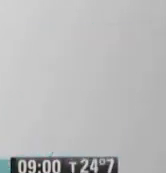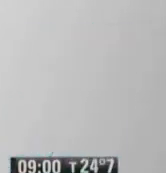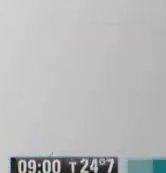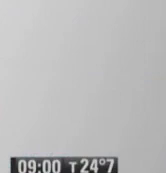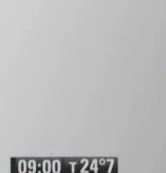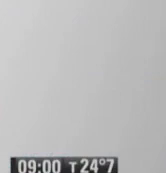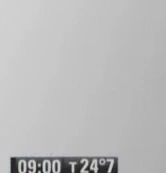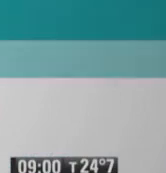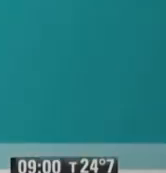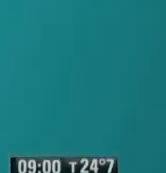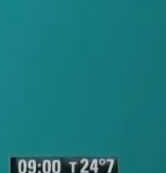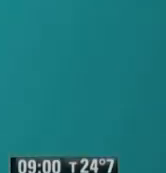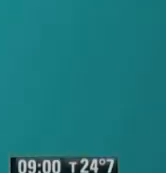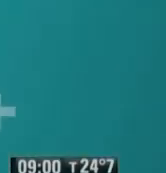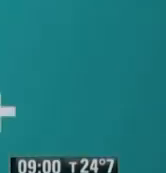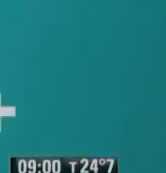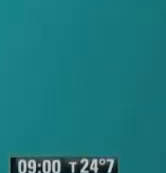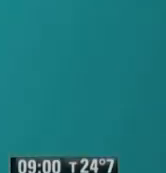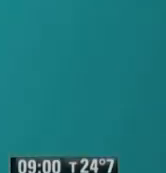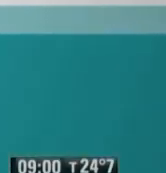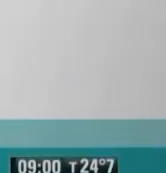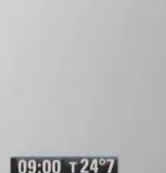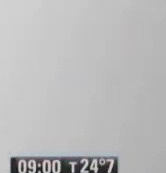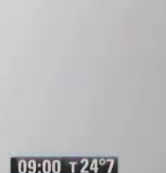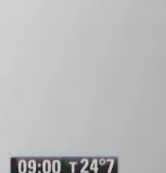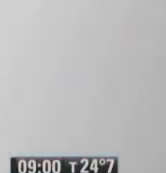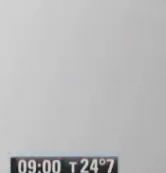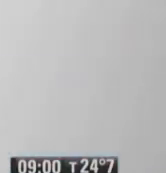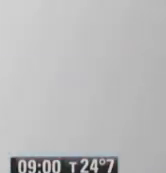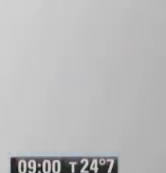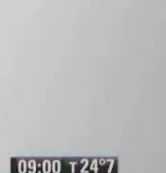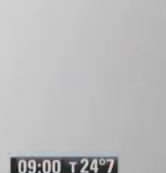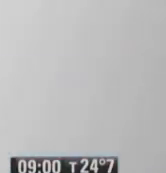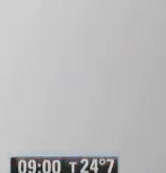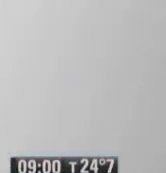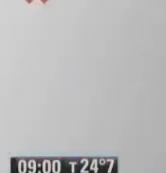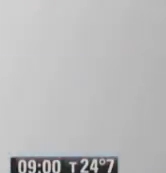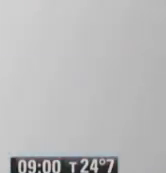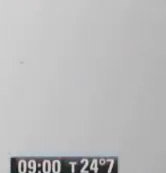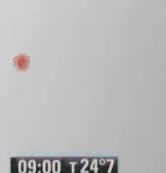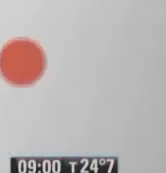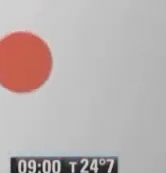importante tener en cuenta para cambiar nuestra actitud. En este caso habla de